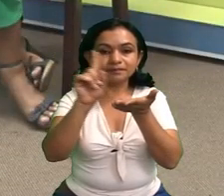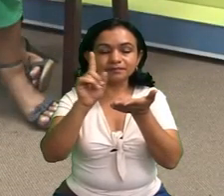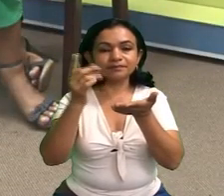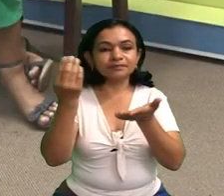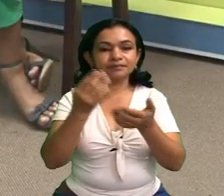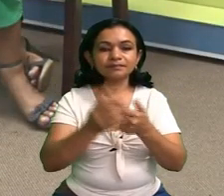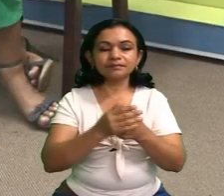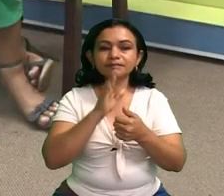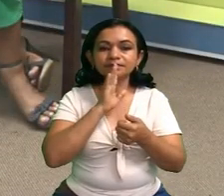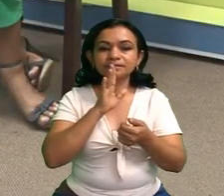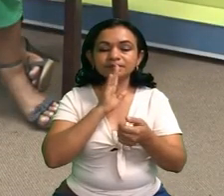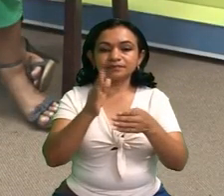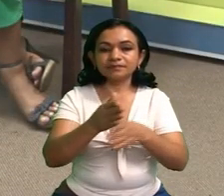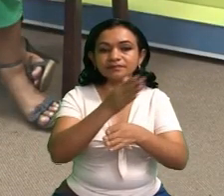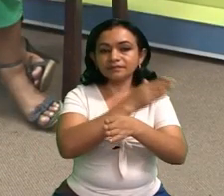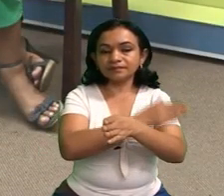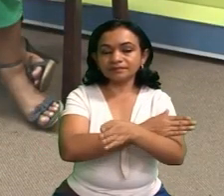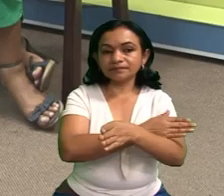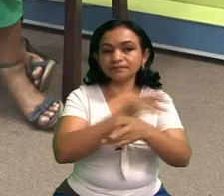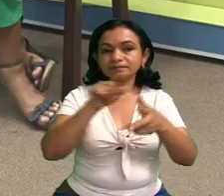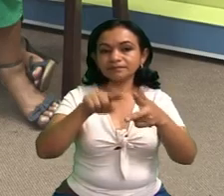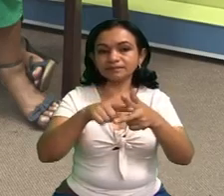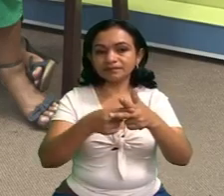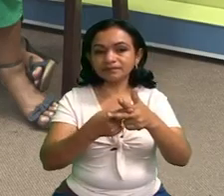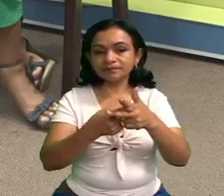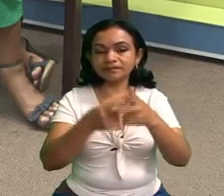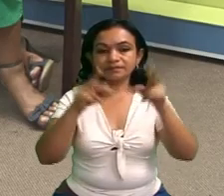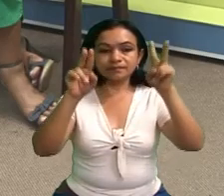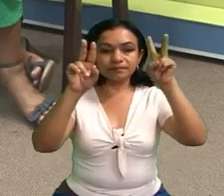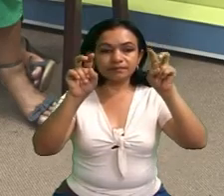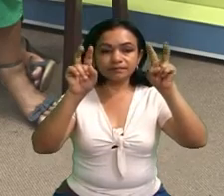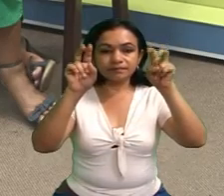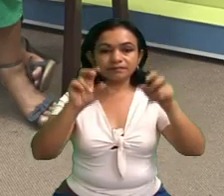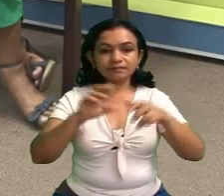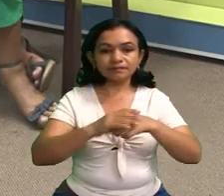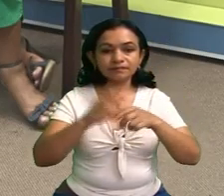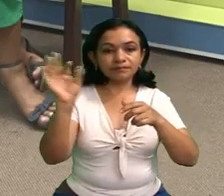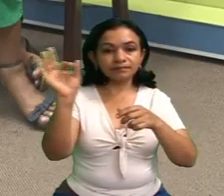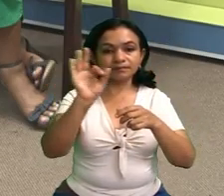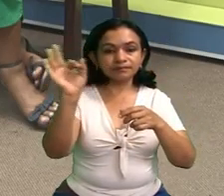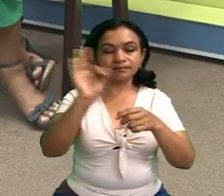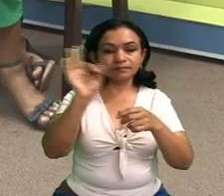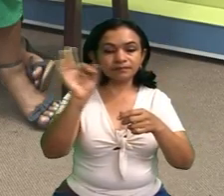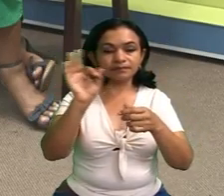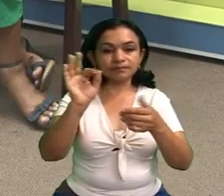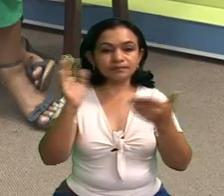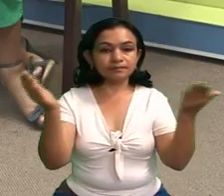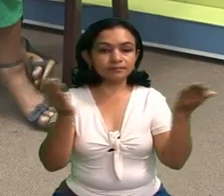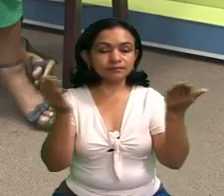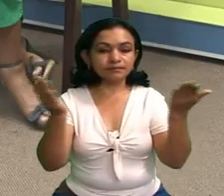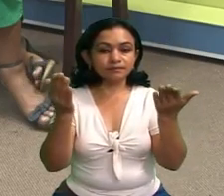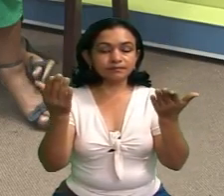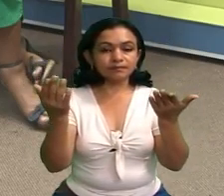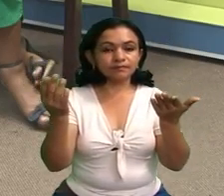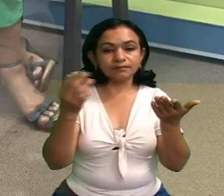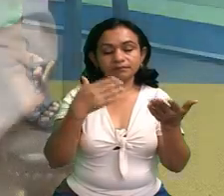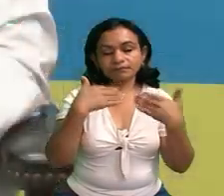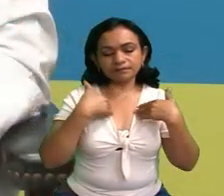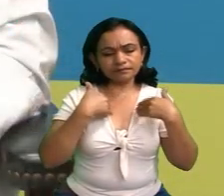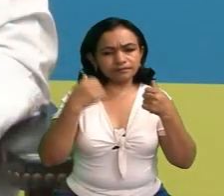Usted me hablaba antes de entrar de lleno en el tema de que hay formas también de eliminar la celulitis. El sistema de